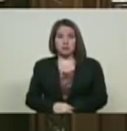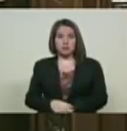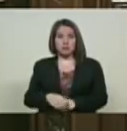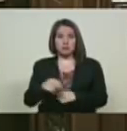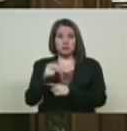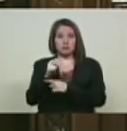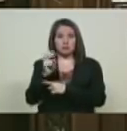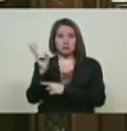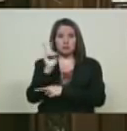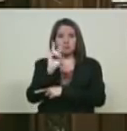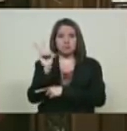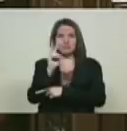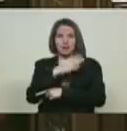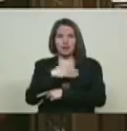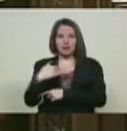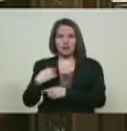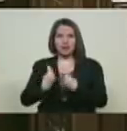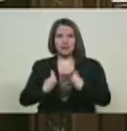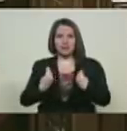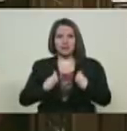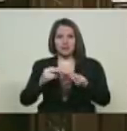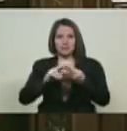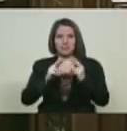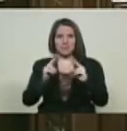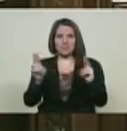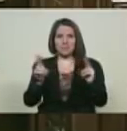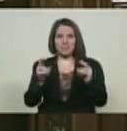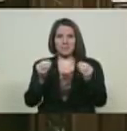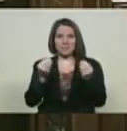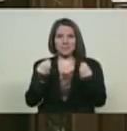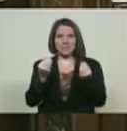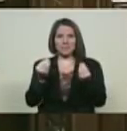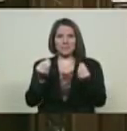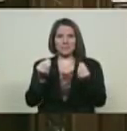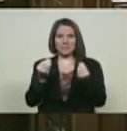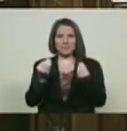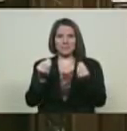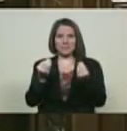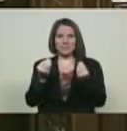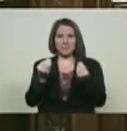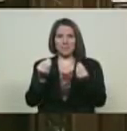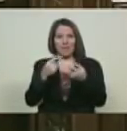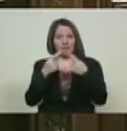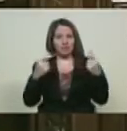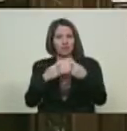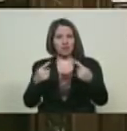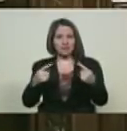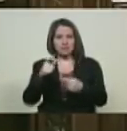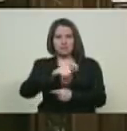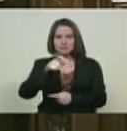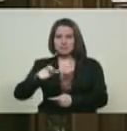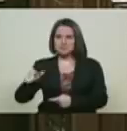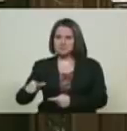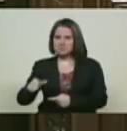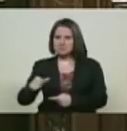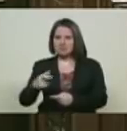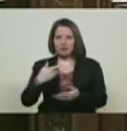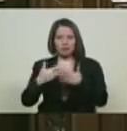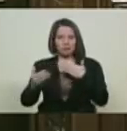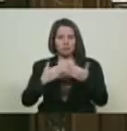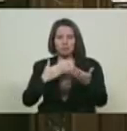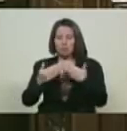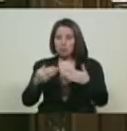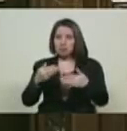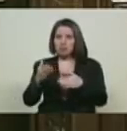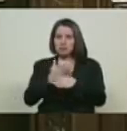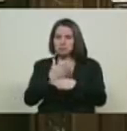convivencia. Los venezolanos tenemos derecho a convivir con las diferencias que tengamos, los problemas que tengamos. Pero